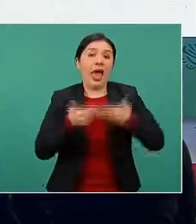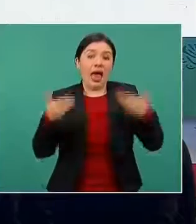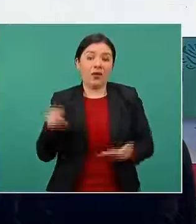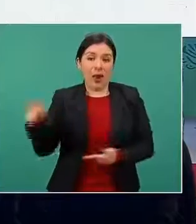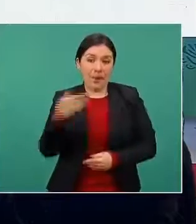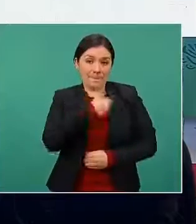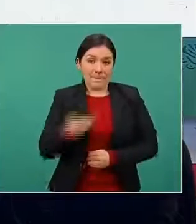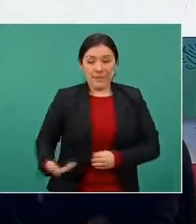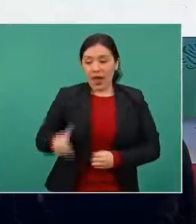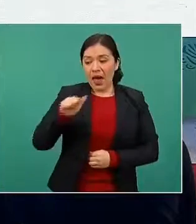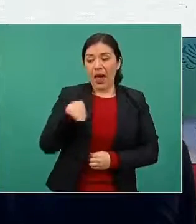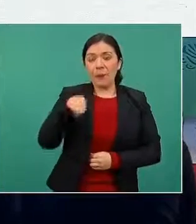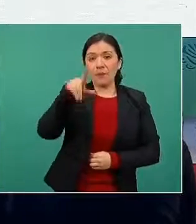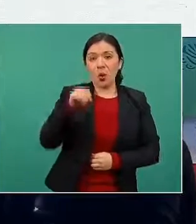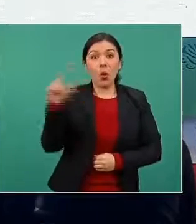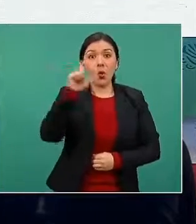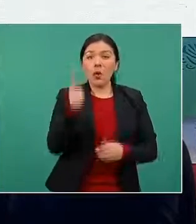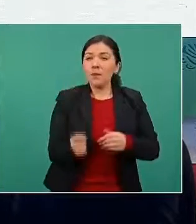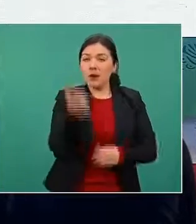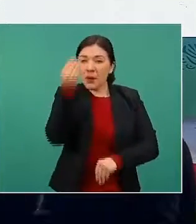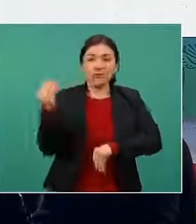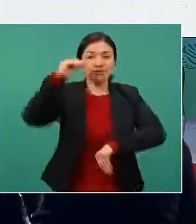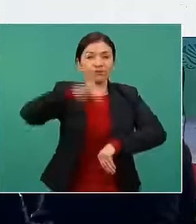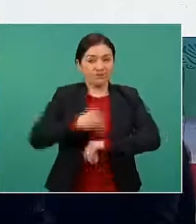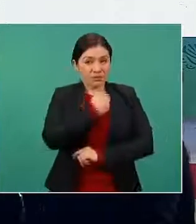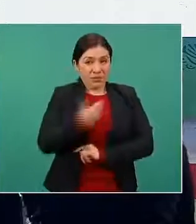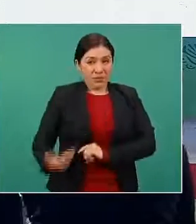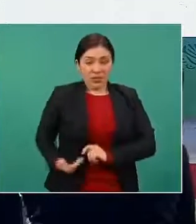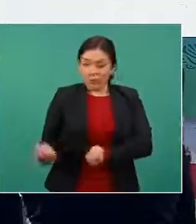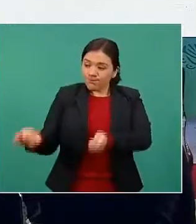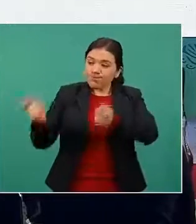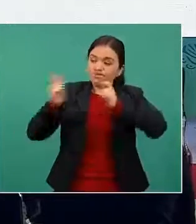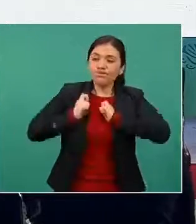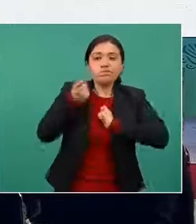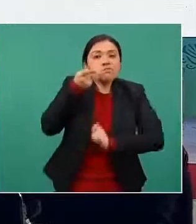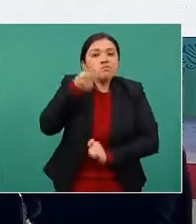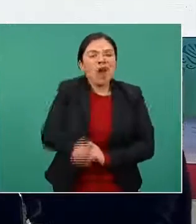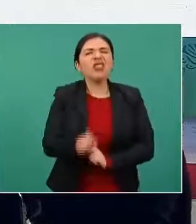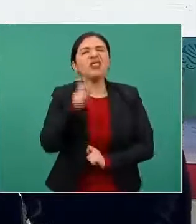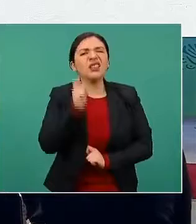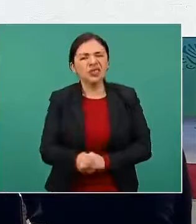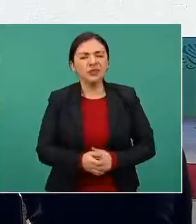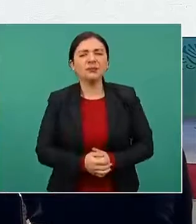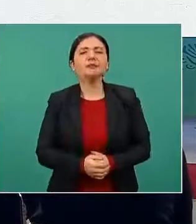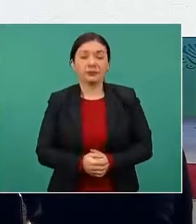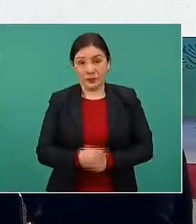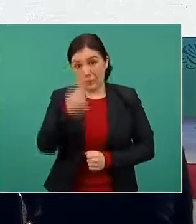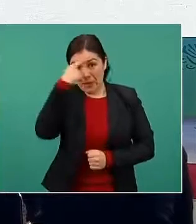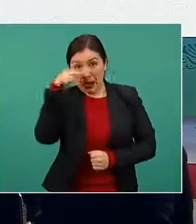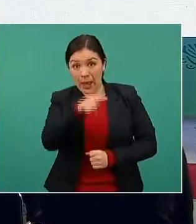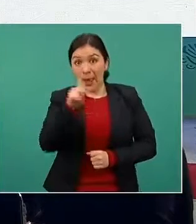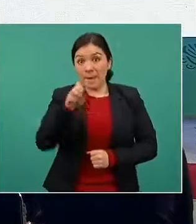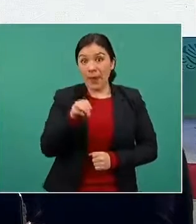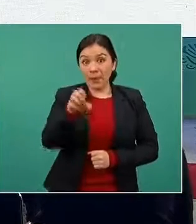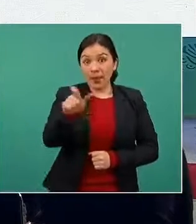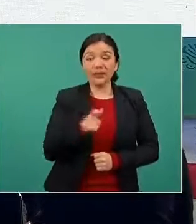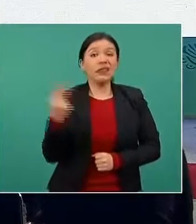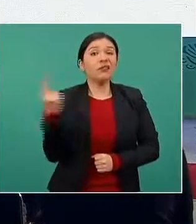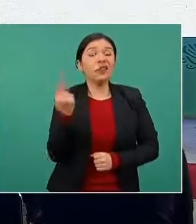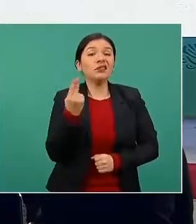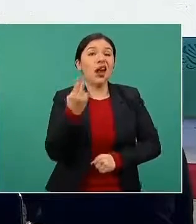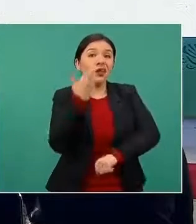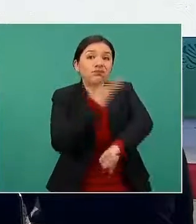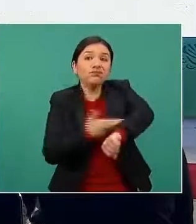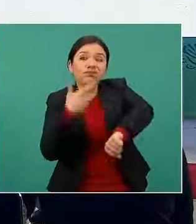Obrador, desde el inicio de su administración, nos instruyó en Petróleos Mexicanos a atender